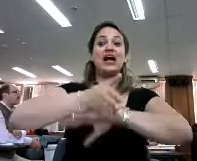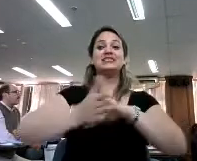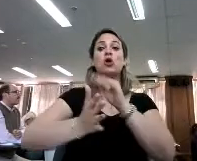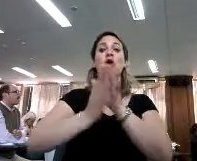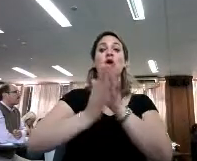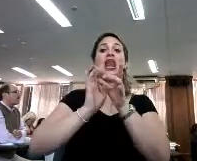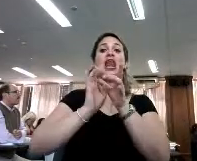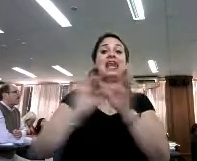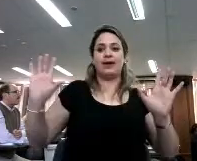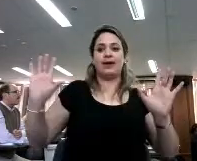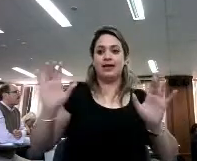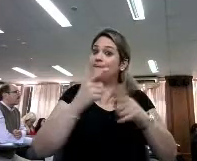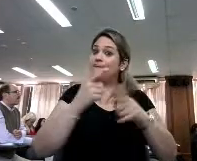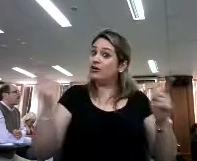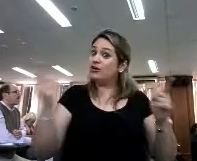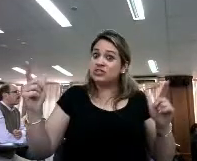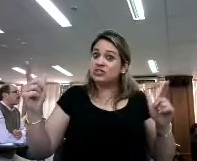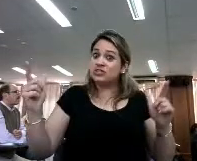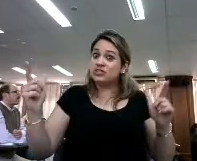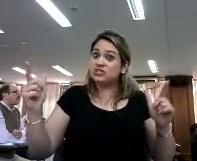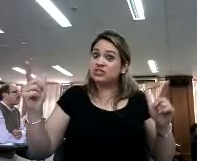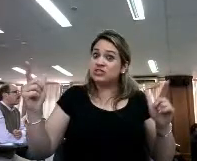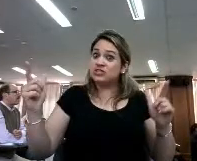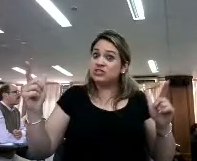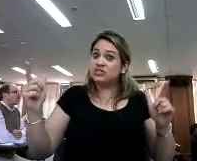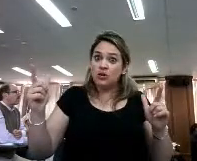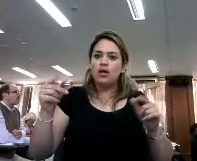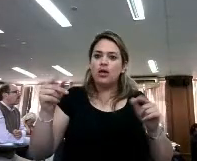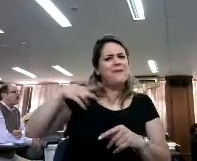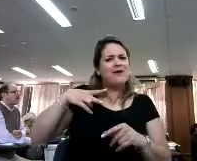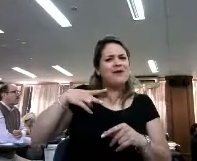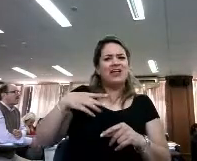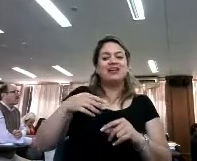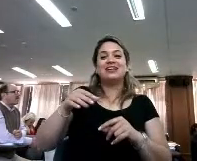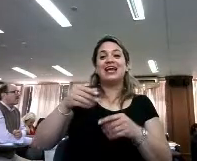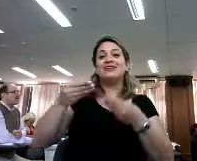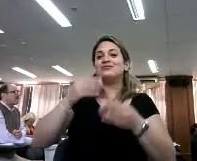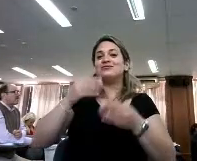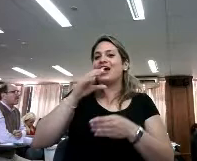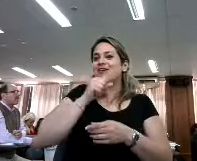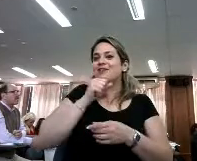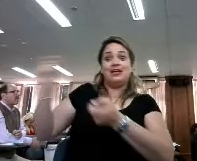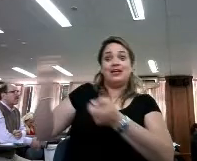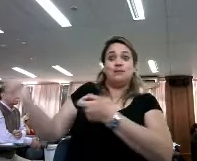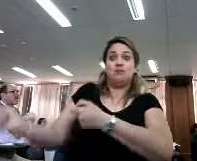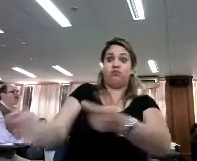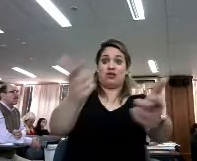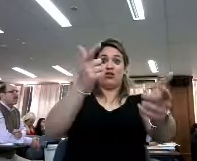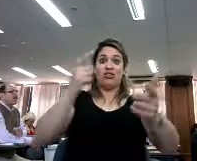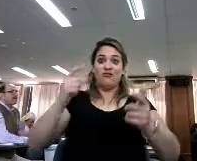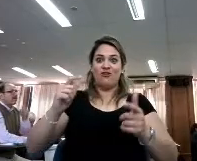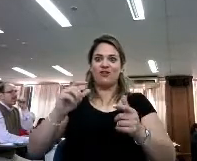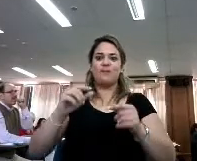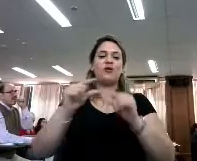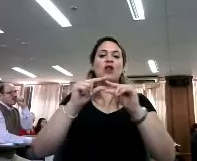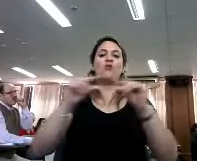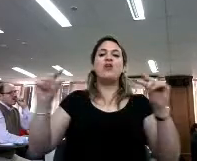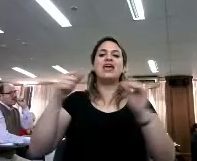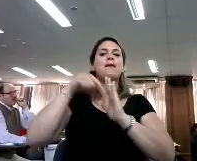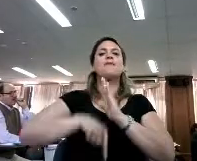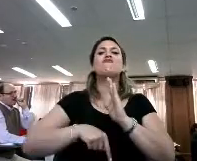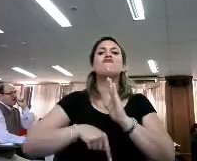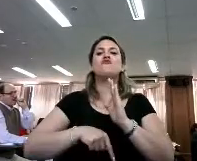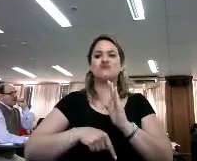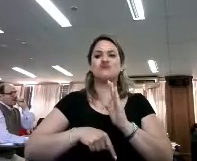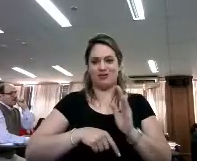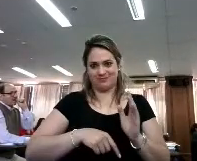tienen ellos, utiliza las claves de acceso privadas que algunos donantes anónimos les dan y lo devuelven a través de algún link profundo.